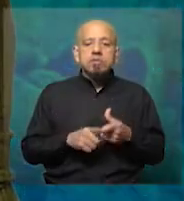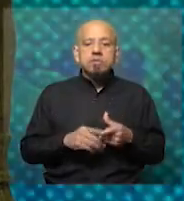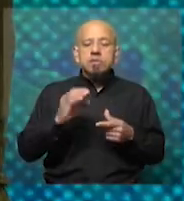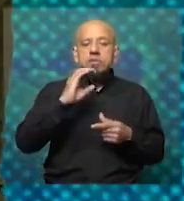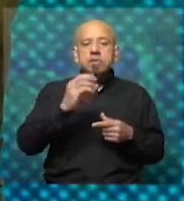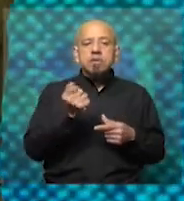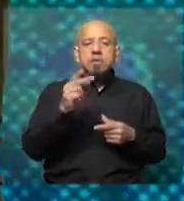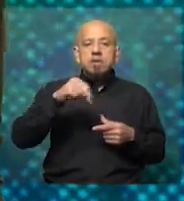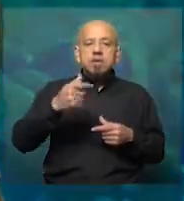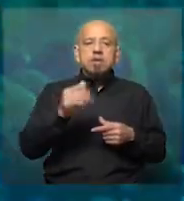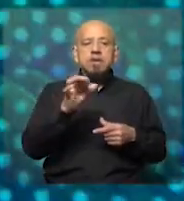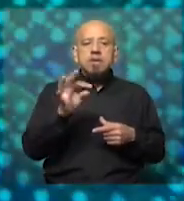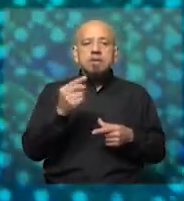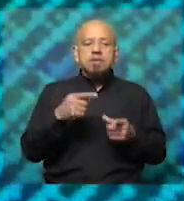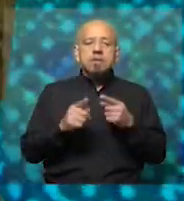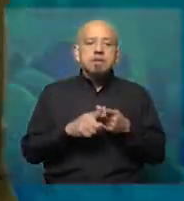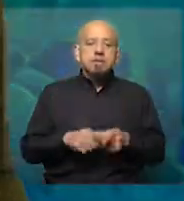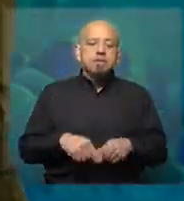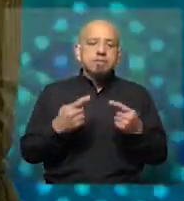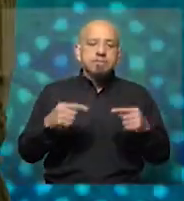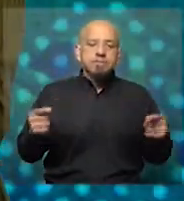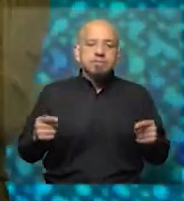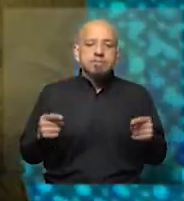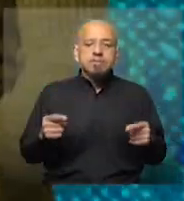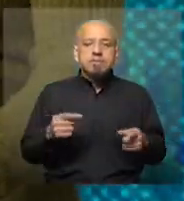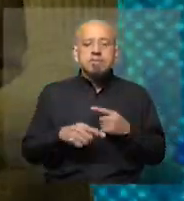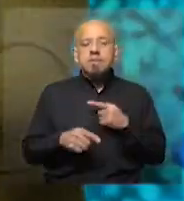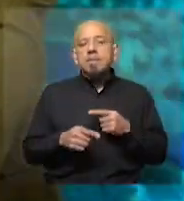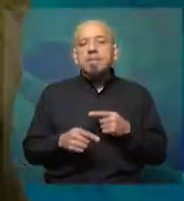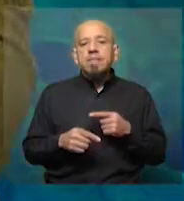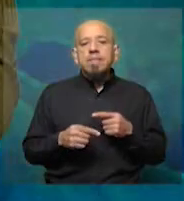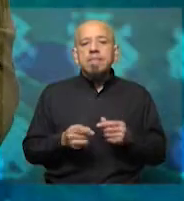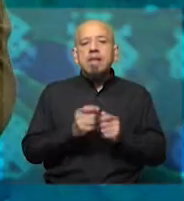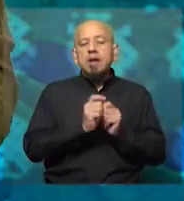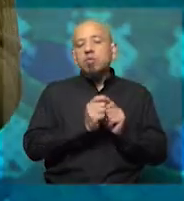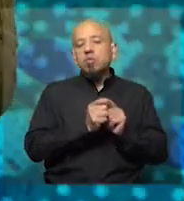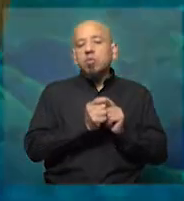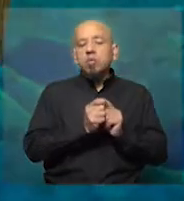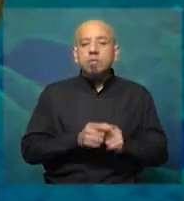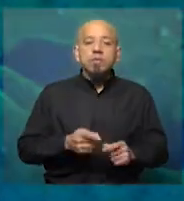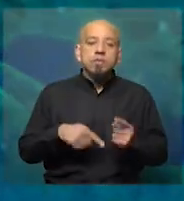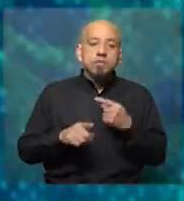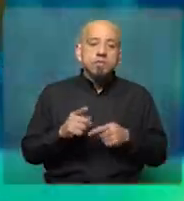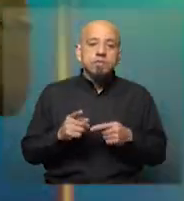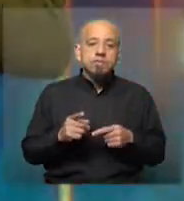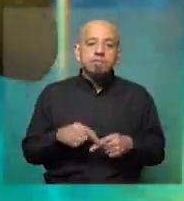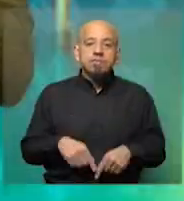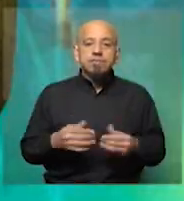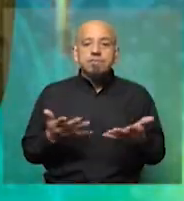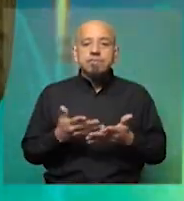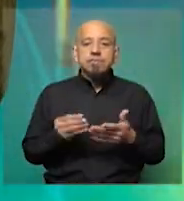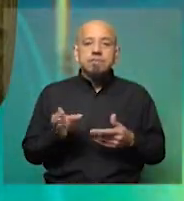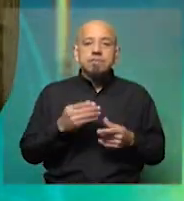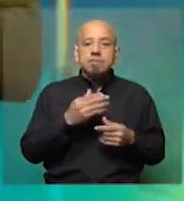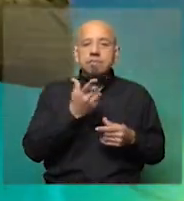canasta, al póker, claro, cosas así, a las pochas, ¿viste? Es verdad. El truco, etcétera, etcétera. Entonces nosotros vamos a tomar todos los